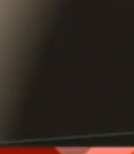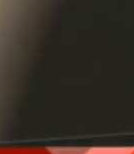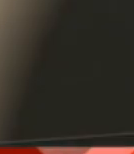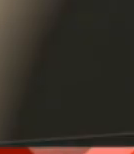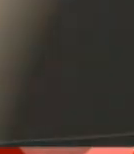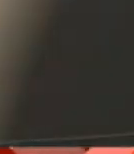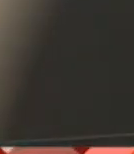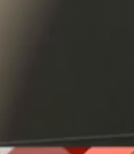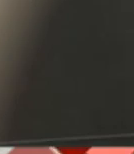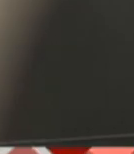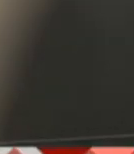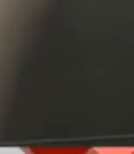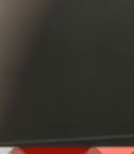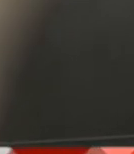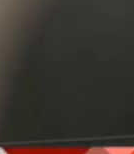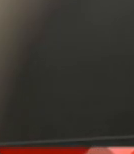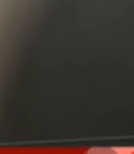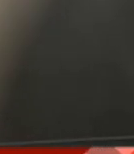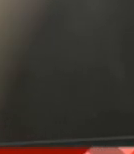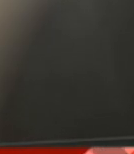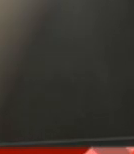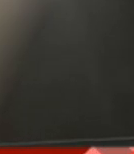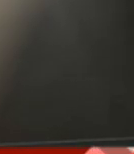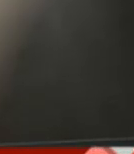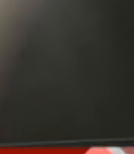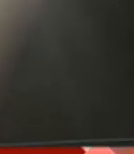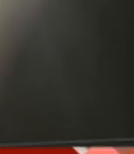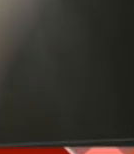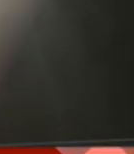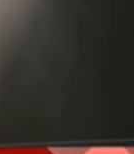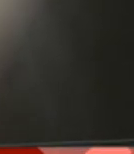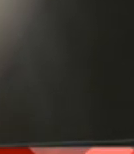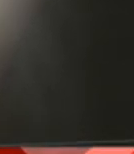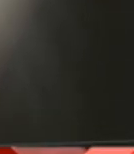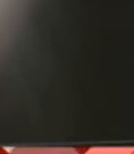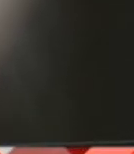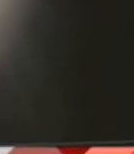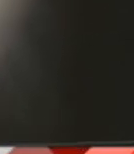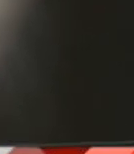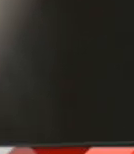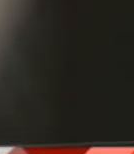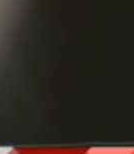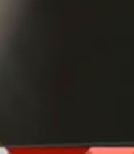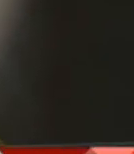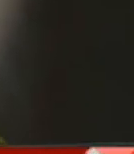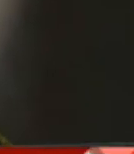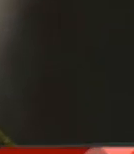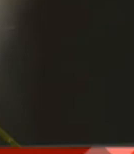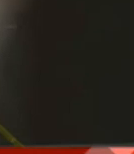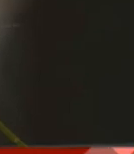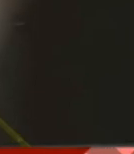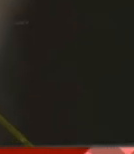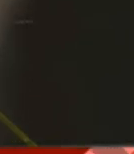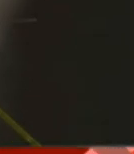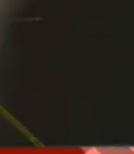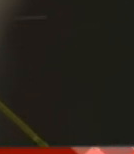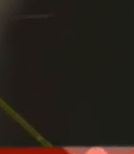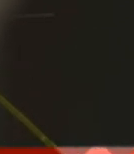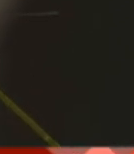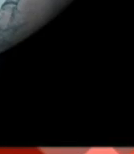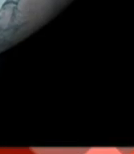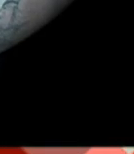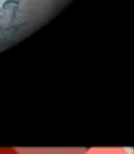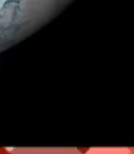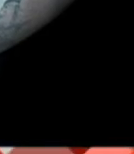solar. Este nuevo instrumento se llama SELFIE, así muy adecuadamente a nuestra época, pero bueno, se trata de